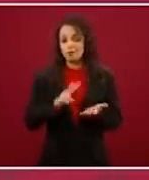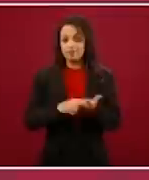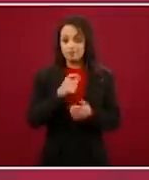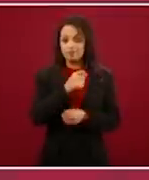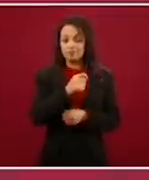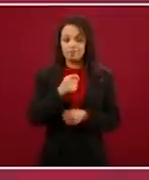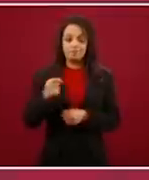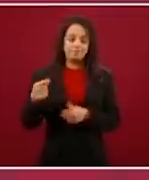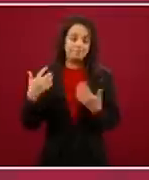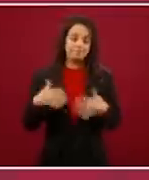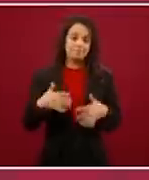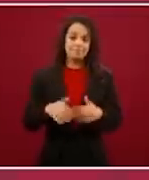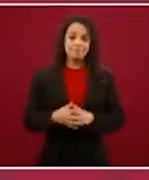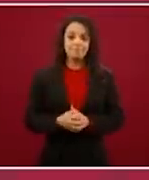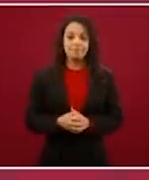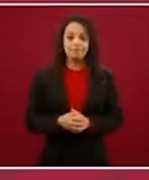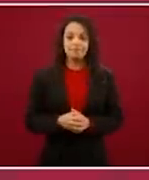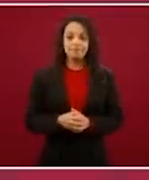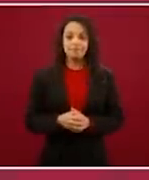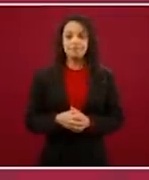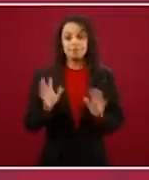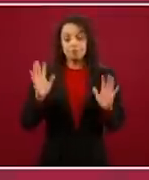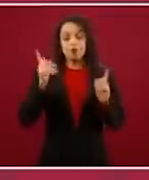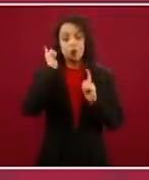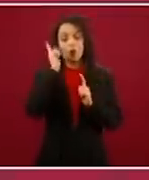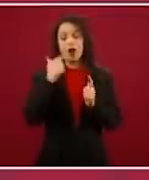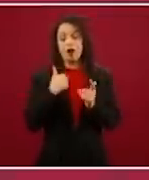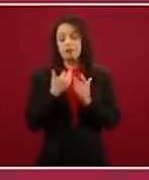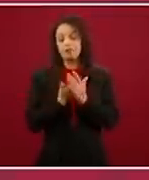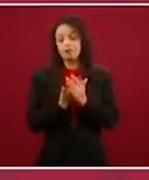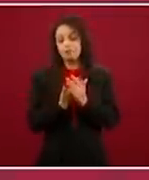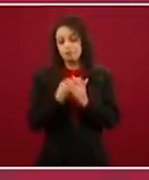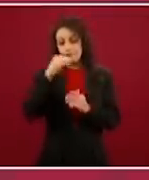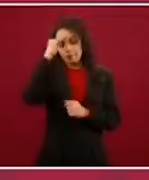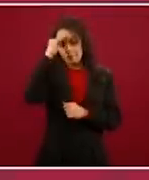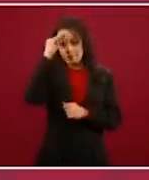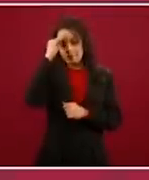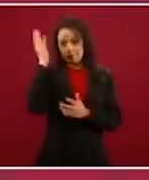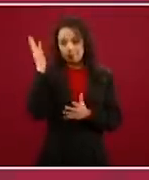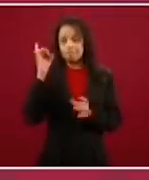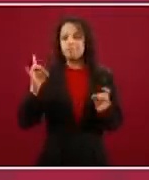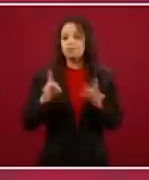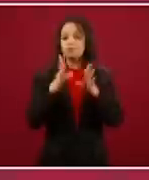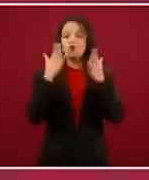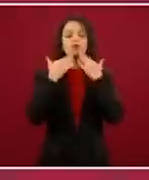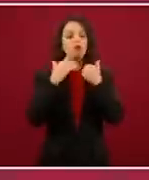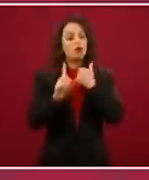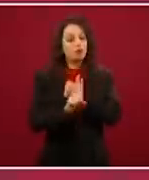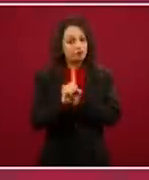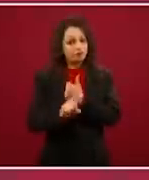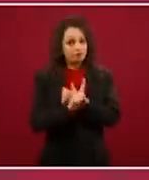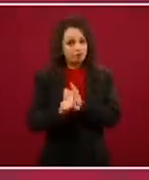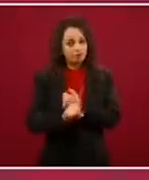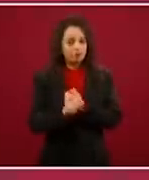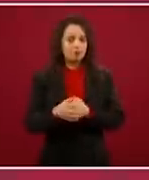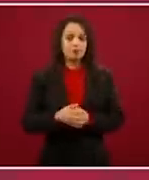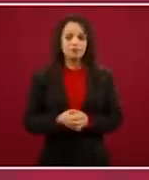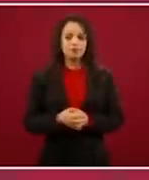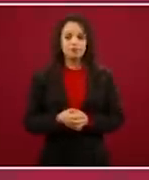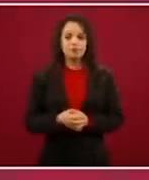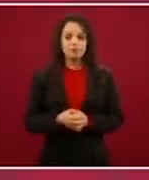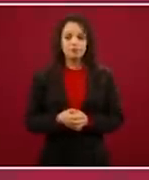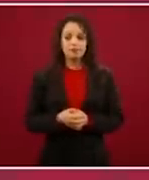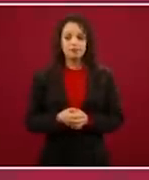optimista, y yo espero que no tengamos problema. Siguen